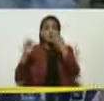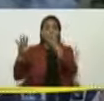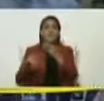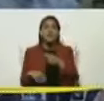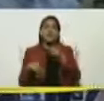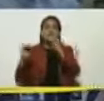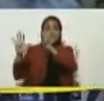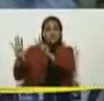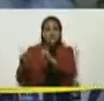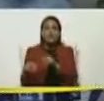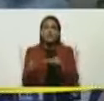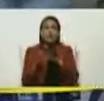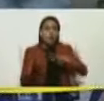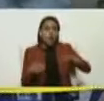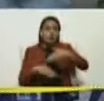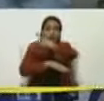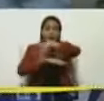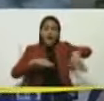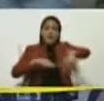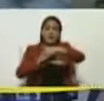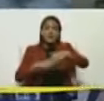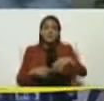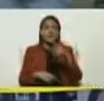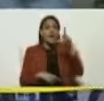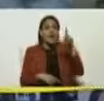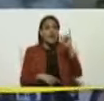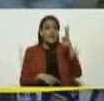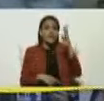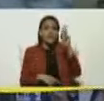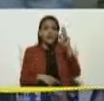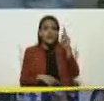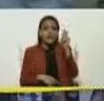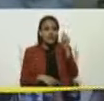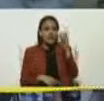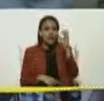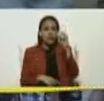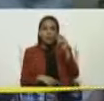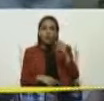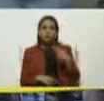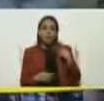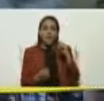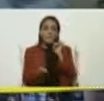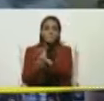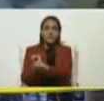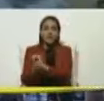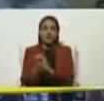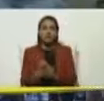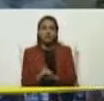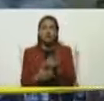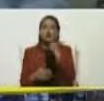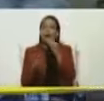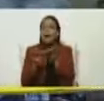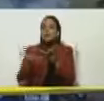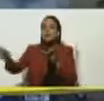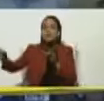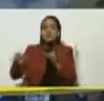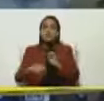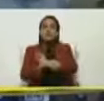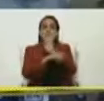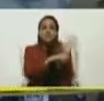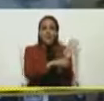Avenida Libertador, pero fue en la entrecruce a la salida de autopista cerca del Sambil, a una cuadra del Sambil.